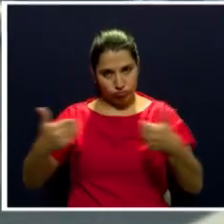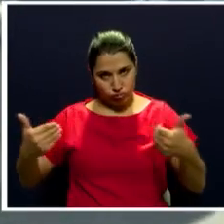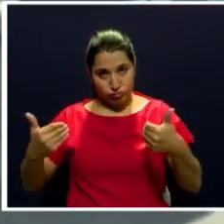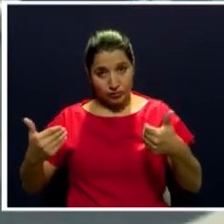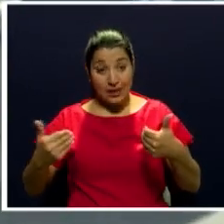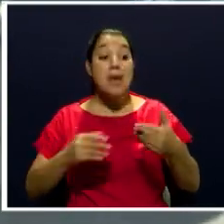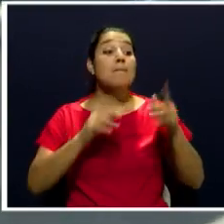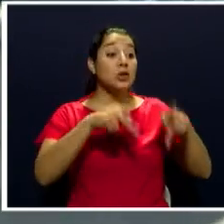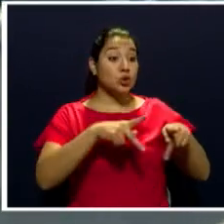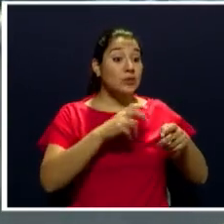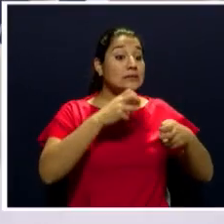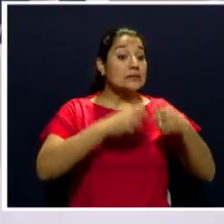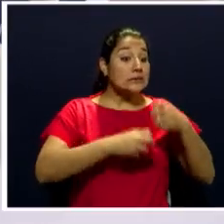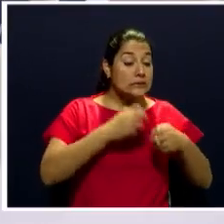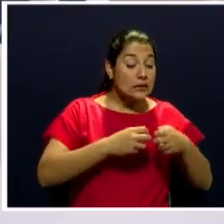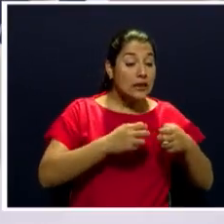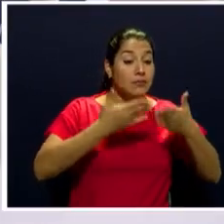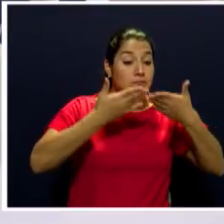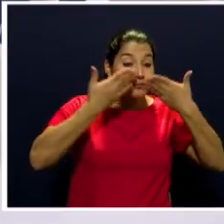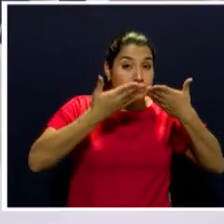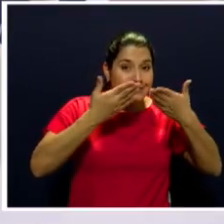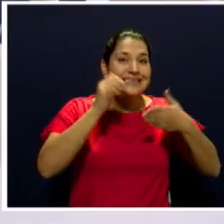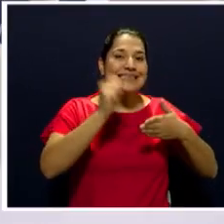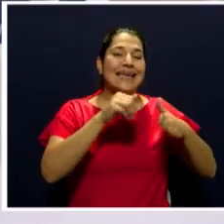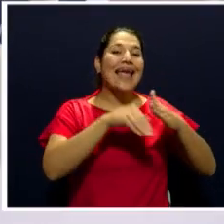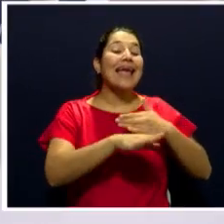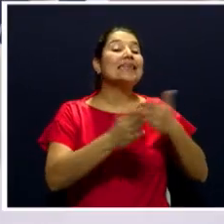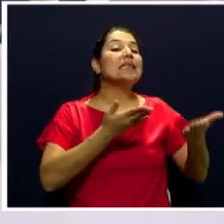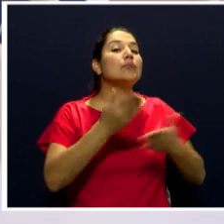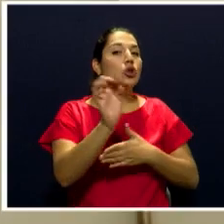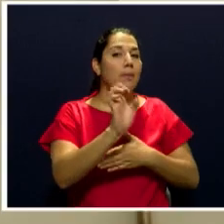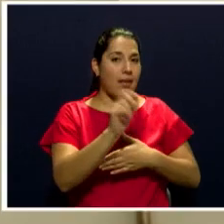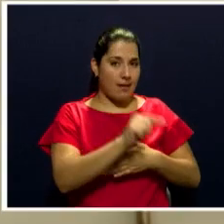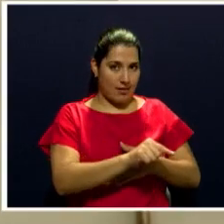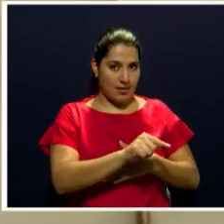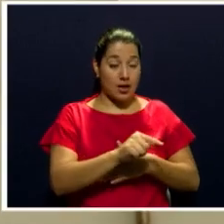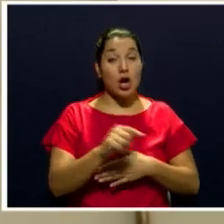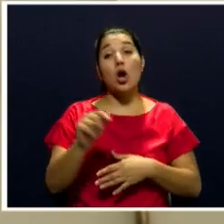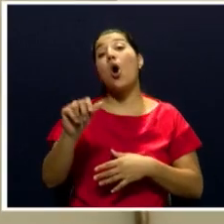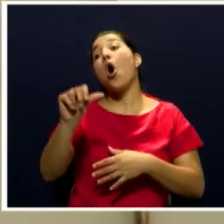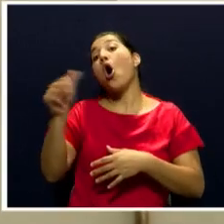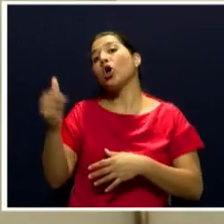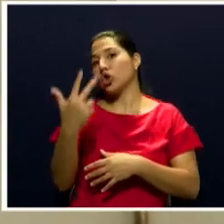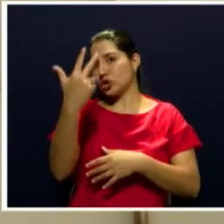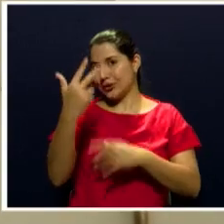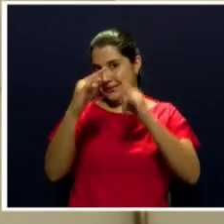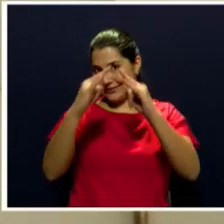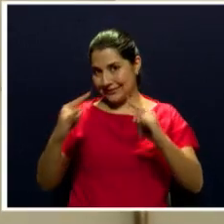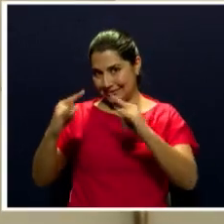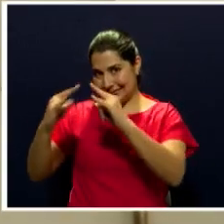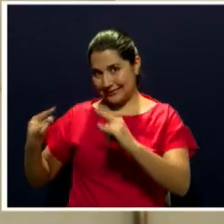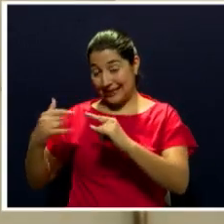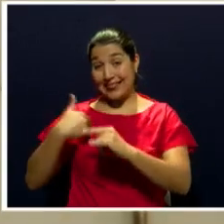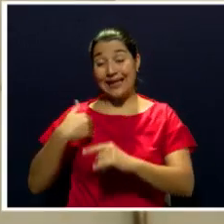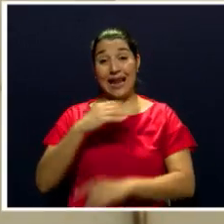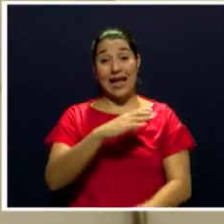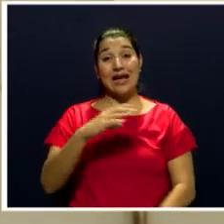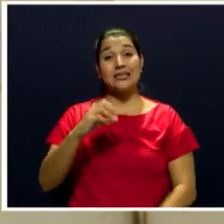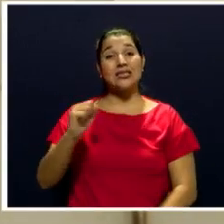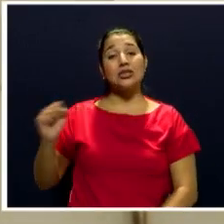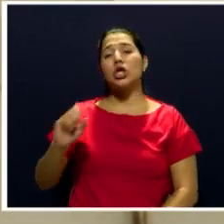para patología respiratoria. Los otros 3 módulos del Hospital Campaña con el que cuenta la Caja Costarricense del Seguro Social